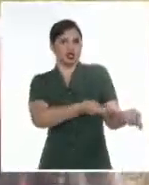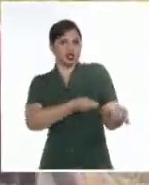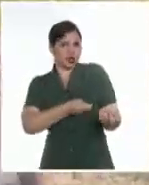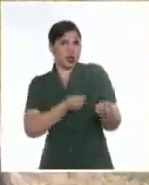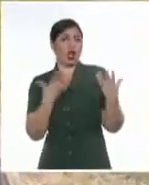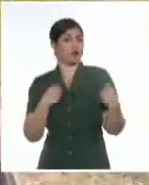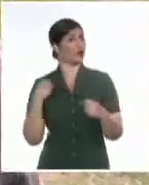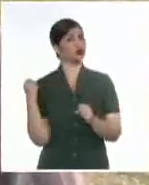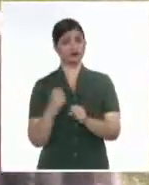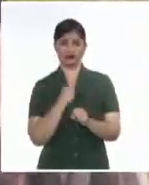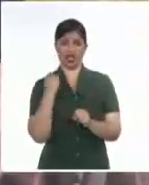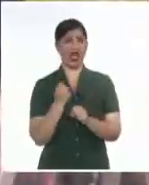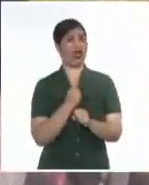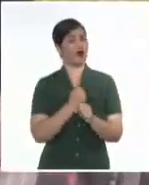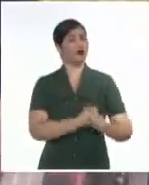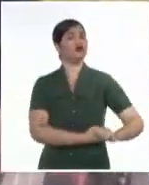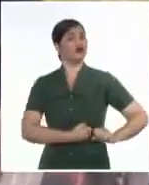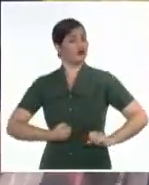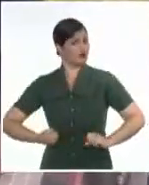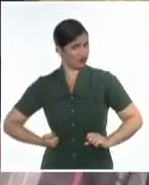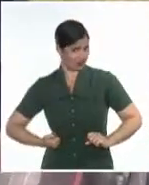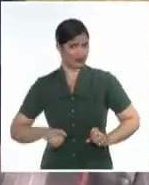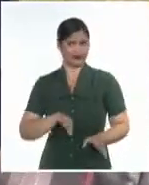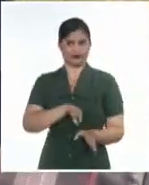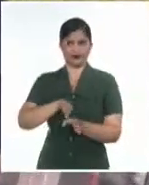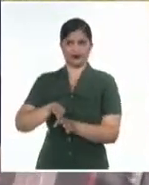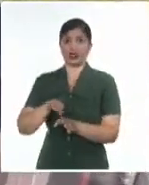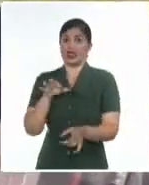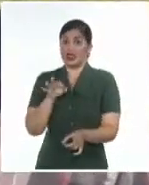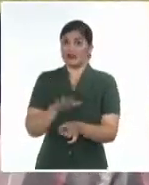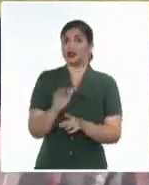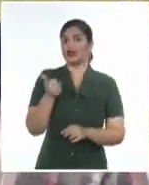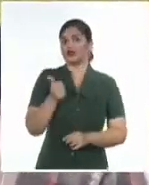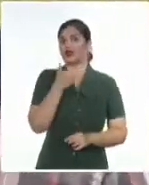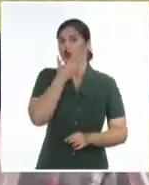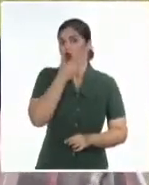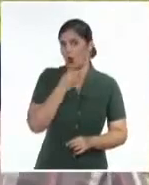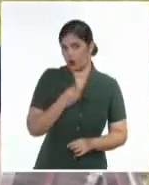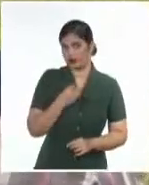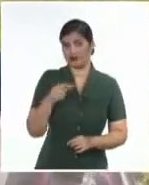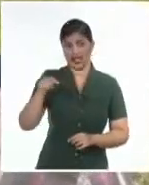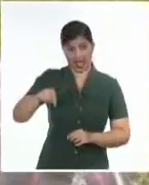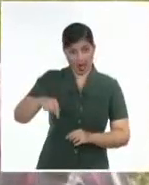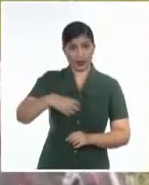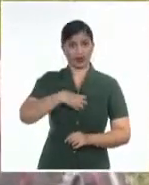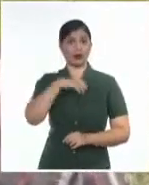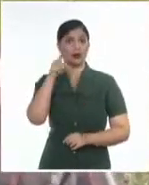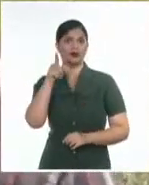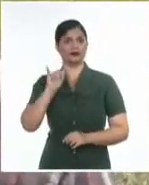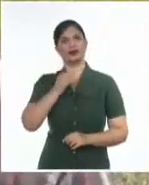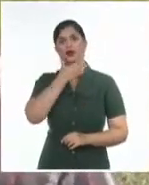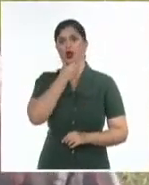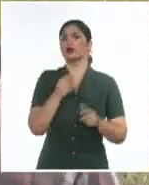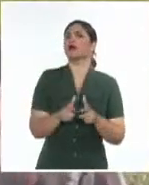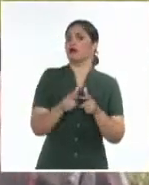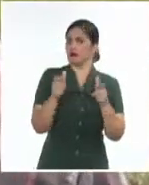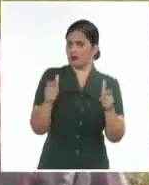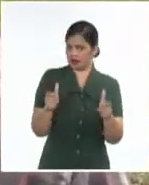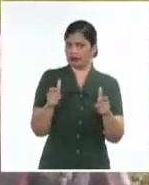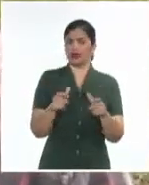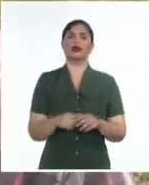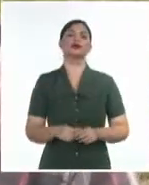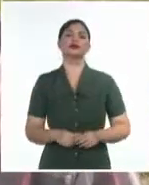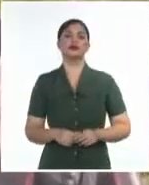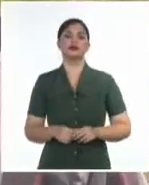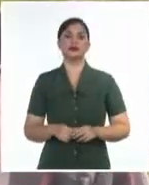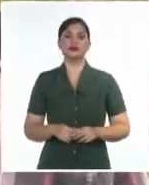trabajo. Comenzamos con 10 jóvenes. Ya hay 16 jóvenes, pero hay 45 productores en diferentes modelos de gestión. Hay usufructuarios, propietarios,